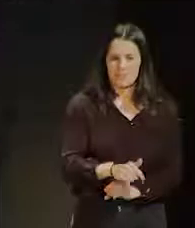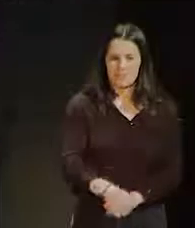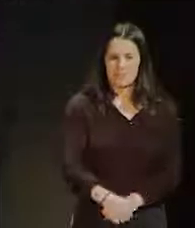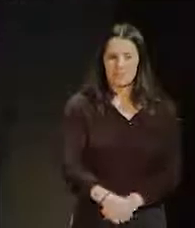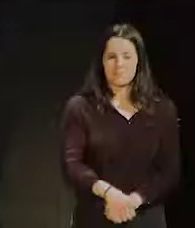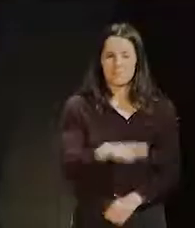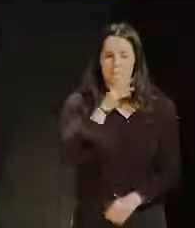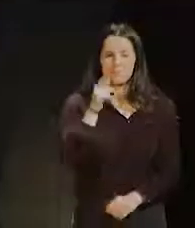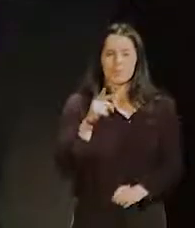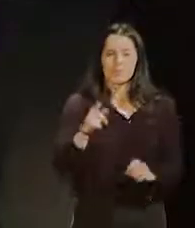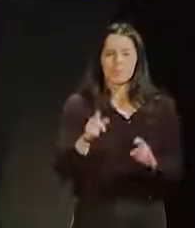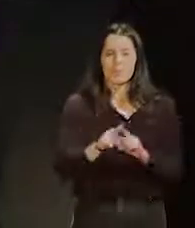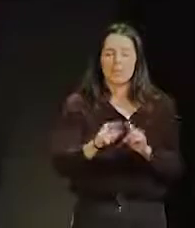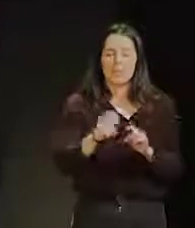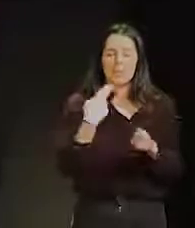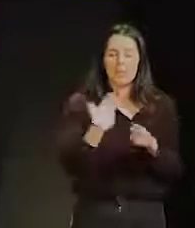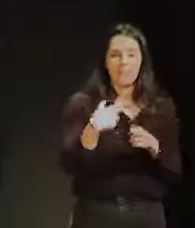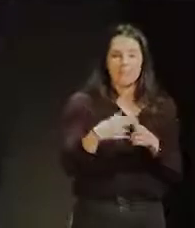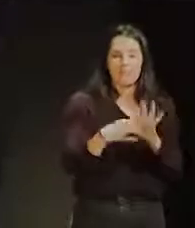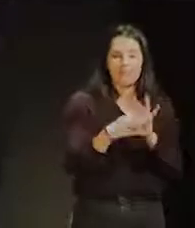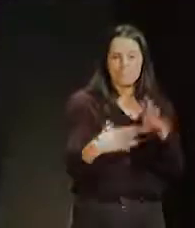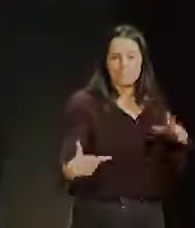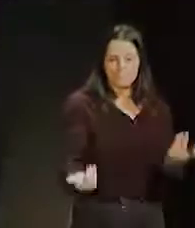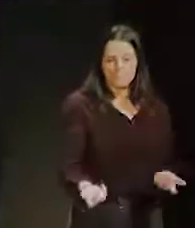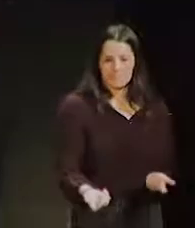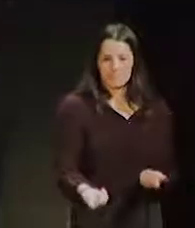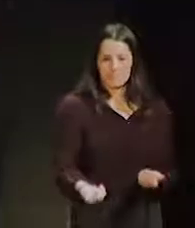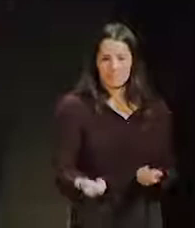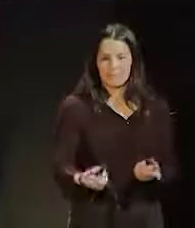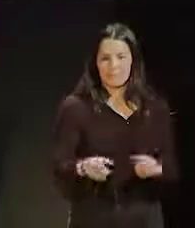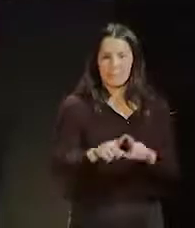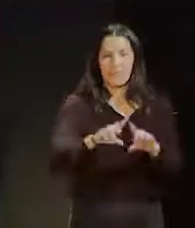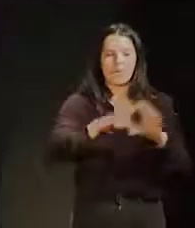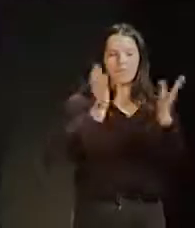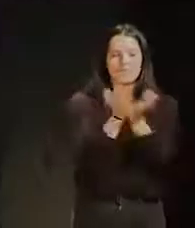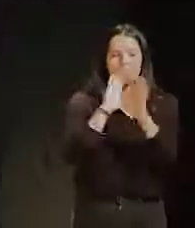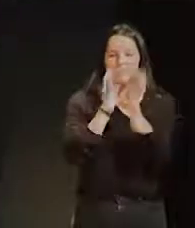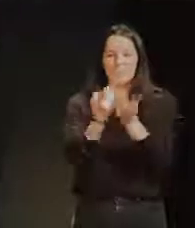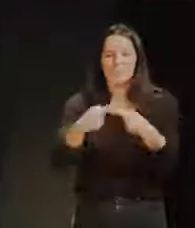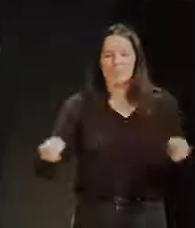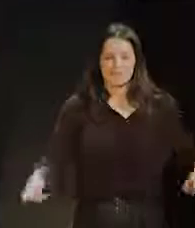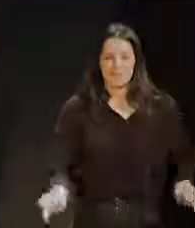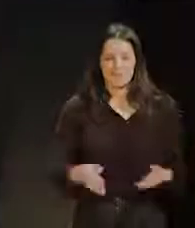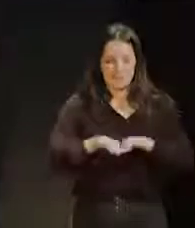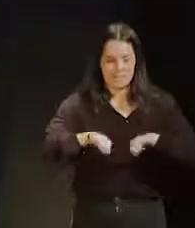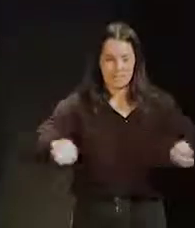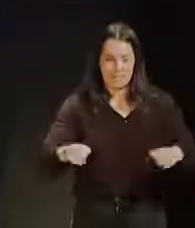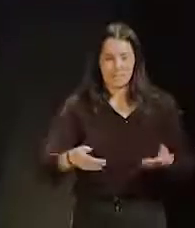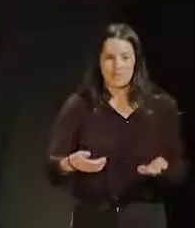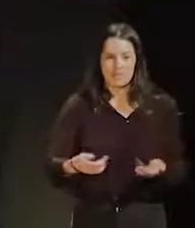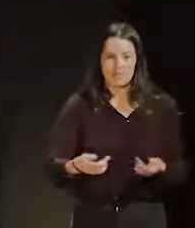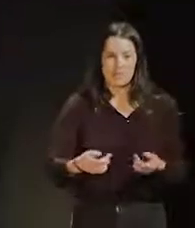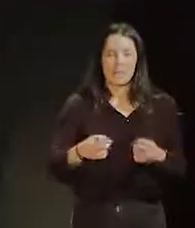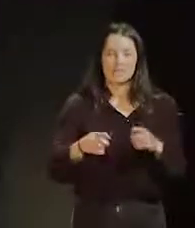non fare nada politicamente. Lavorare in questo mondo separato es como continuar a alimentar